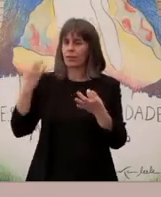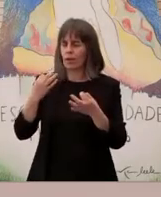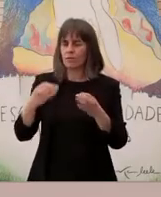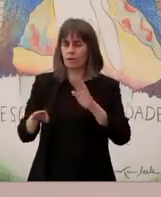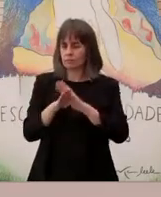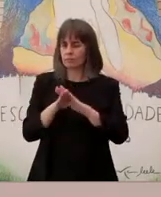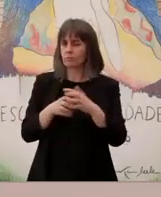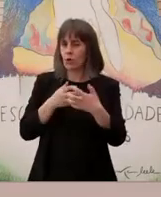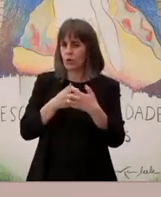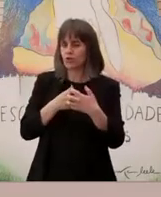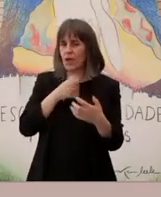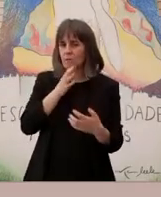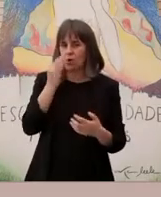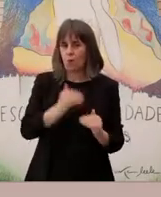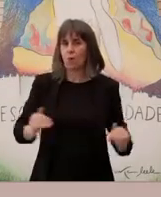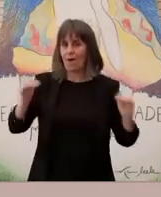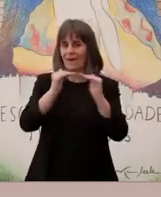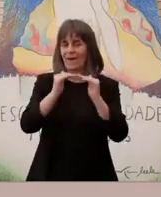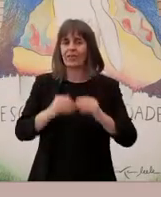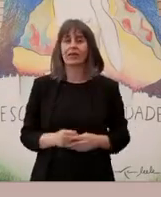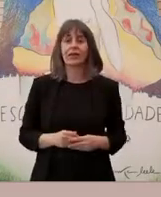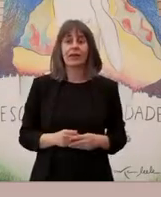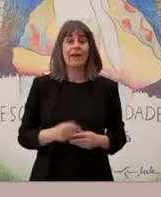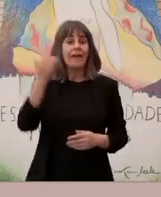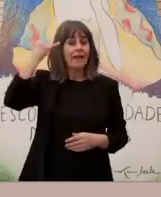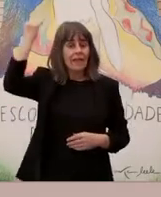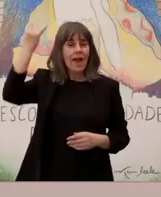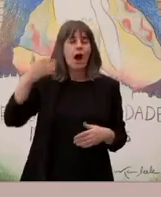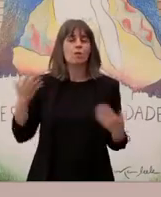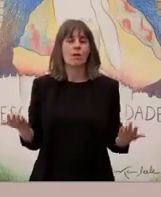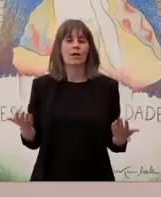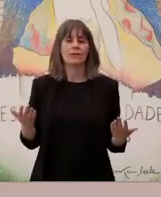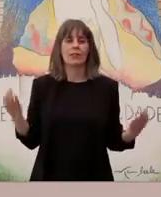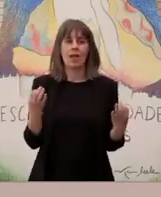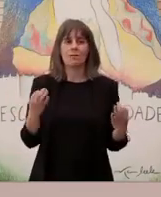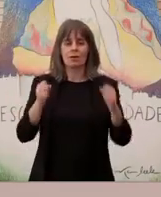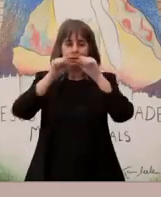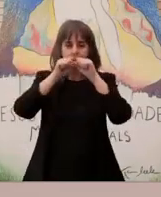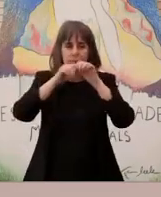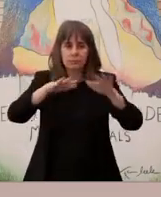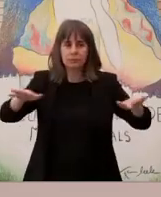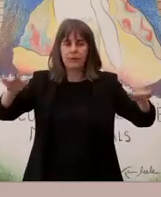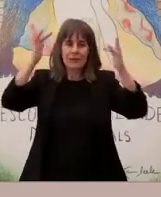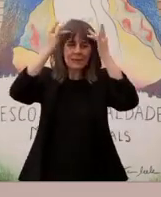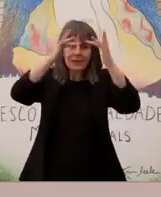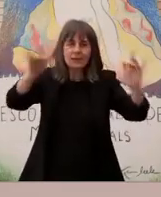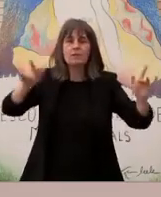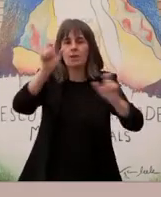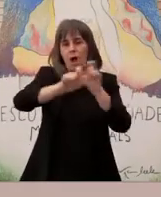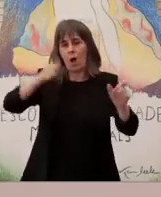te de igualdades esta idea es lo que queremos estar implantando a unos hombres tú contigo una